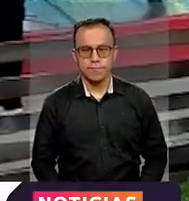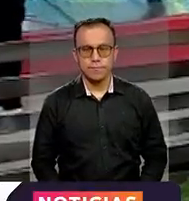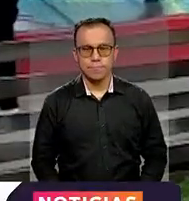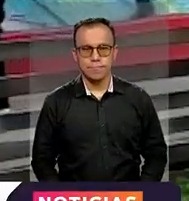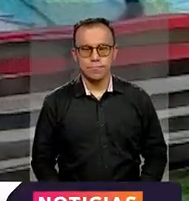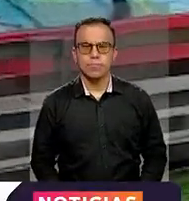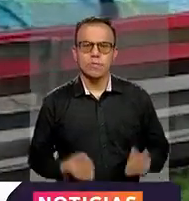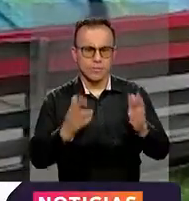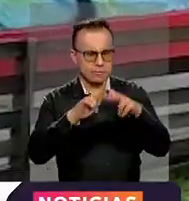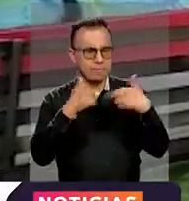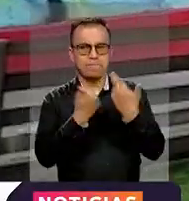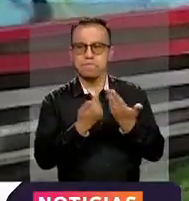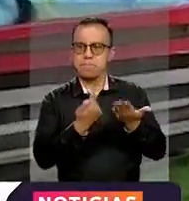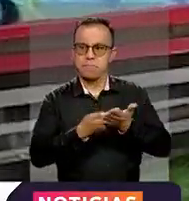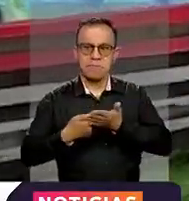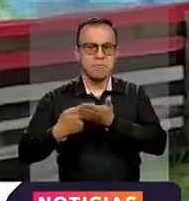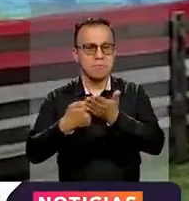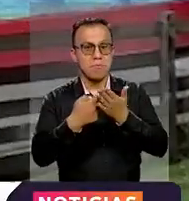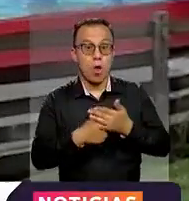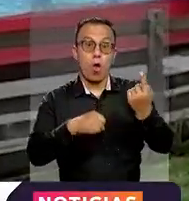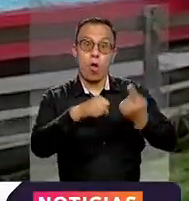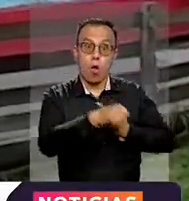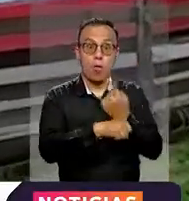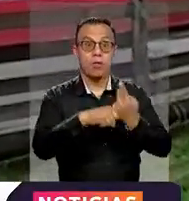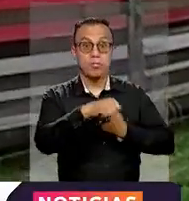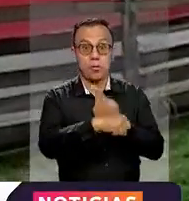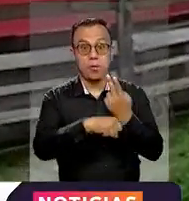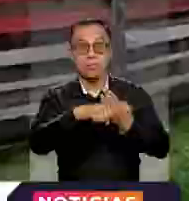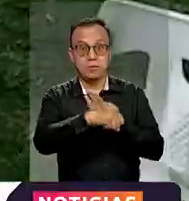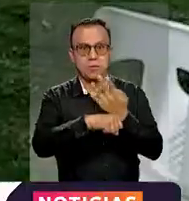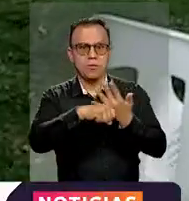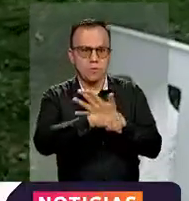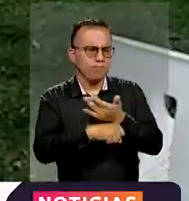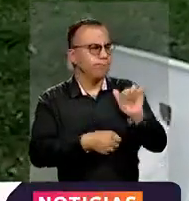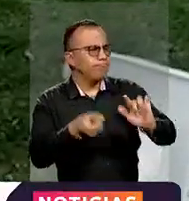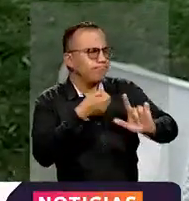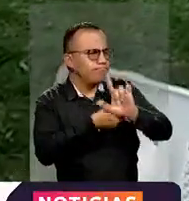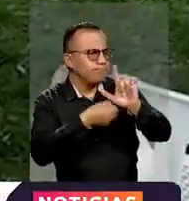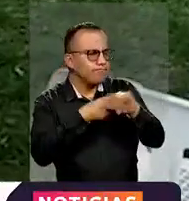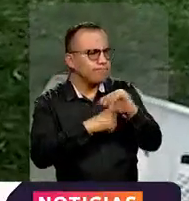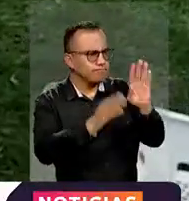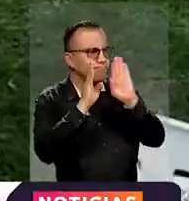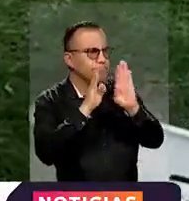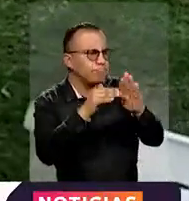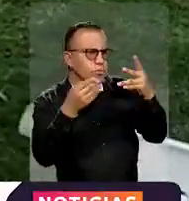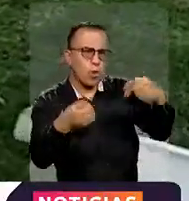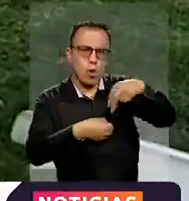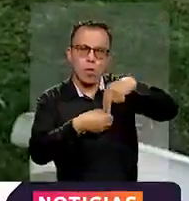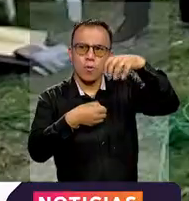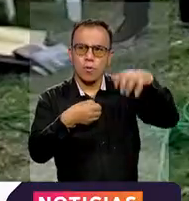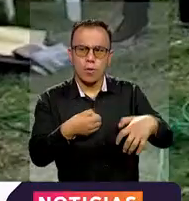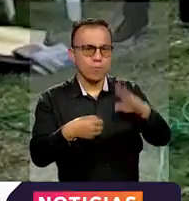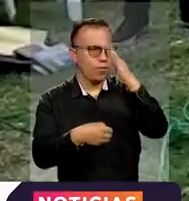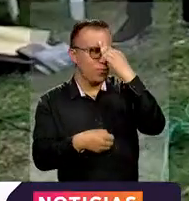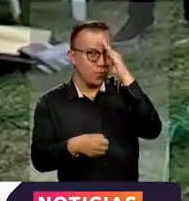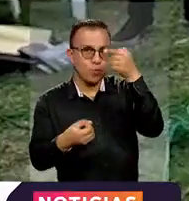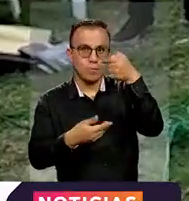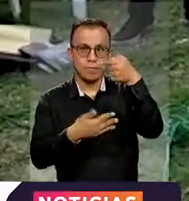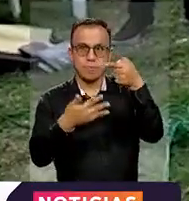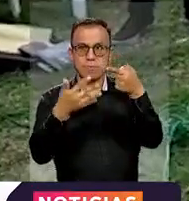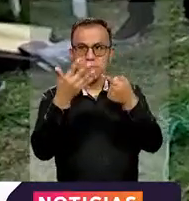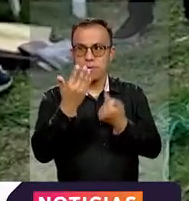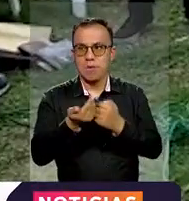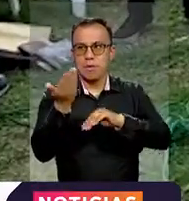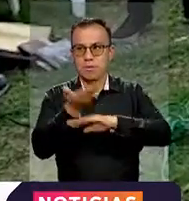En las reuniones que se extienden por varias horas, la administración local escucha a la ciudadanía y busca resolver sus dudas respecto a